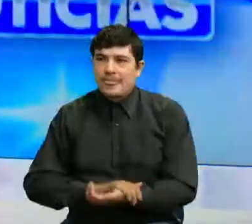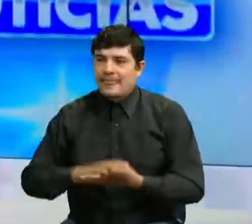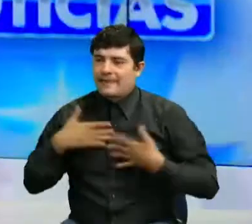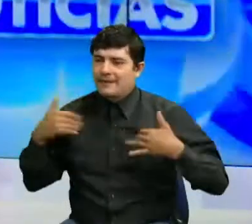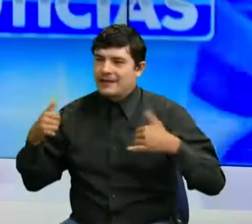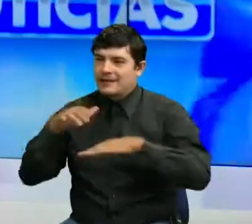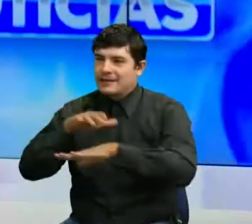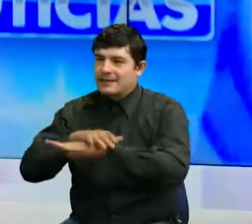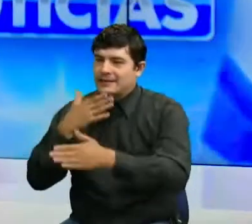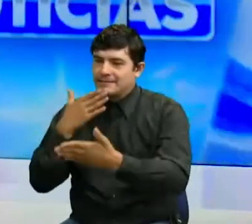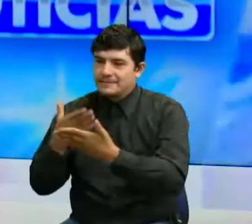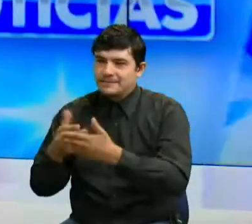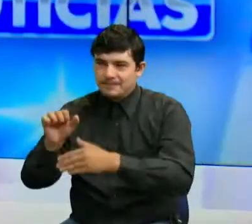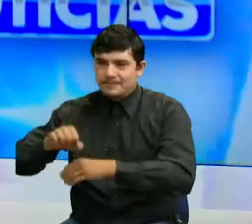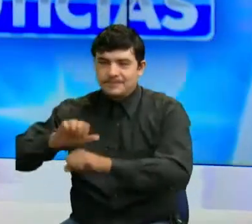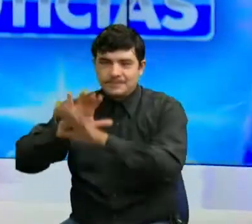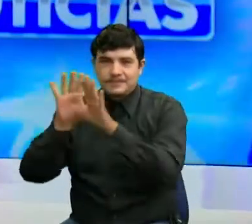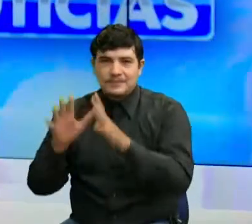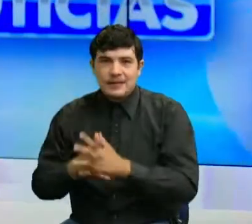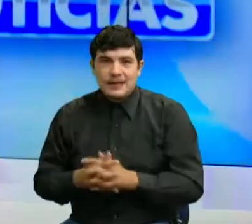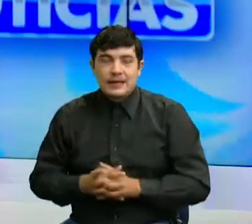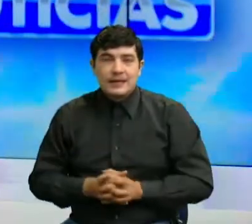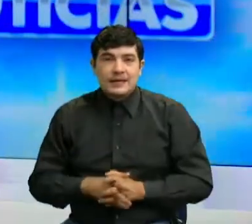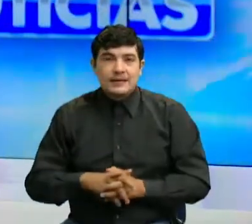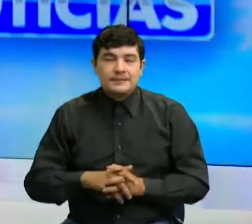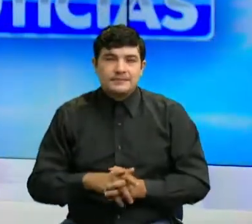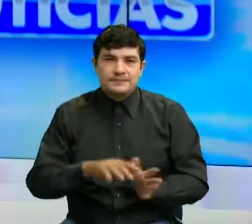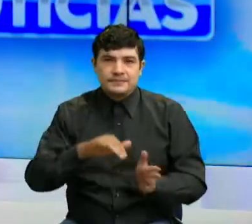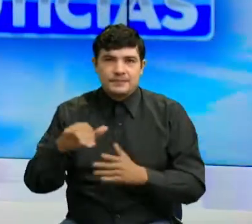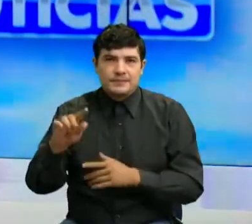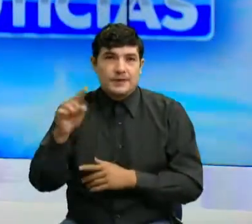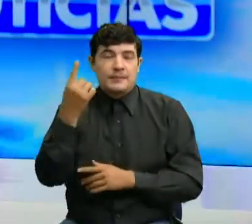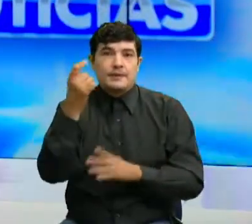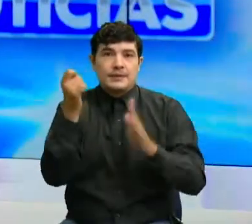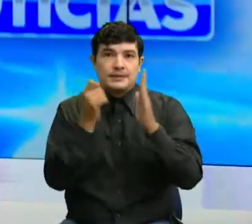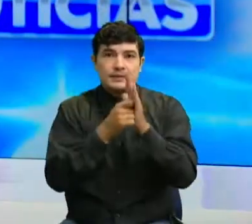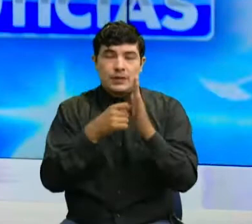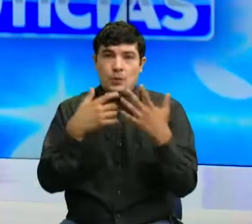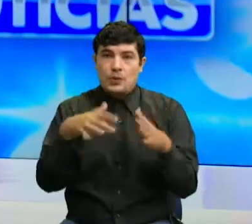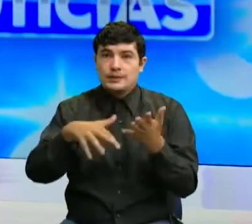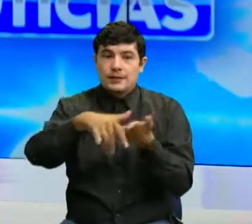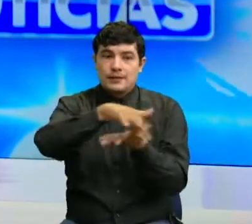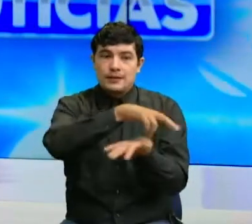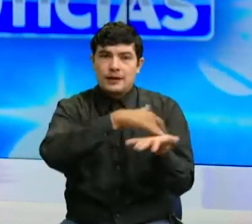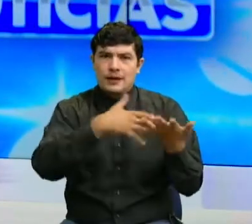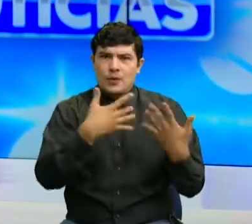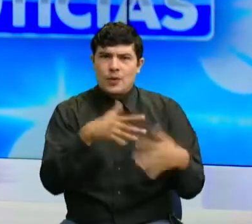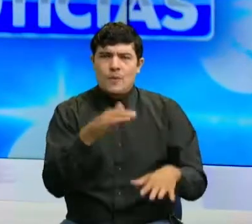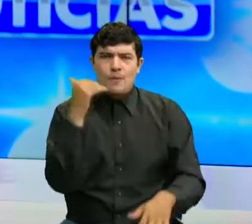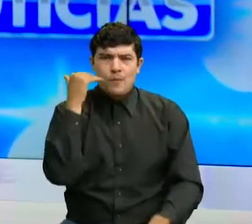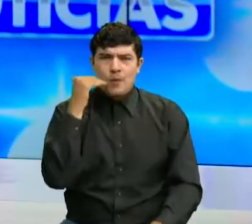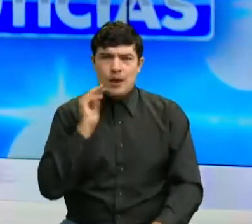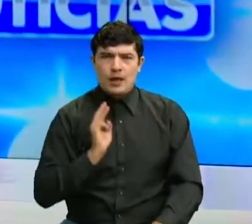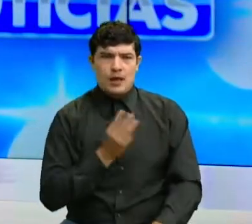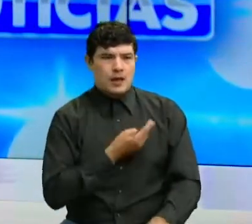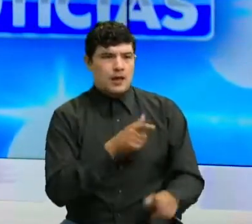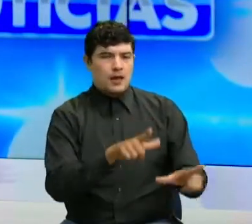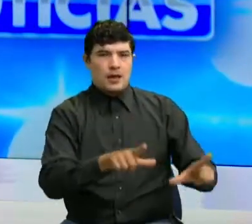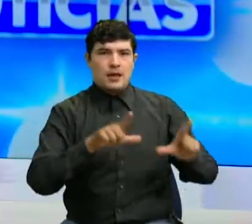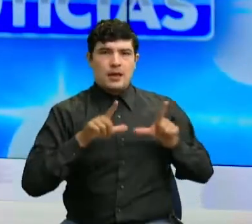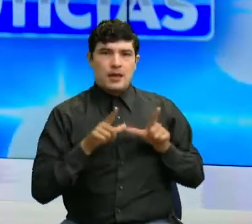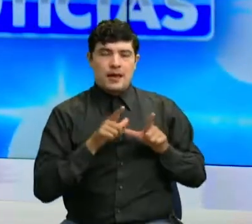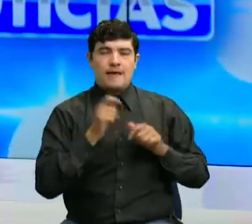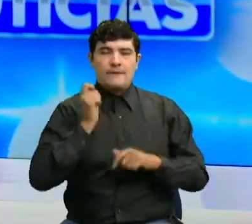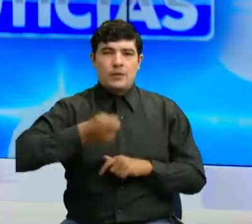entretanto en otras noticias por primera vez en santander una mujer transgénero se graduó como abogada rompiendo esquemas recibirá en los próximos